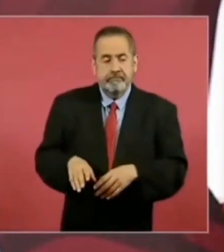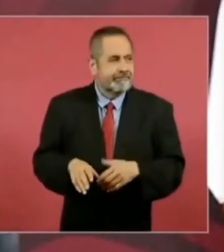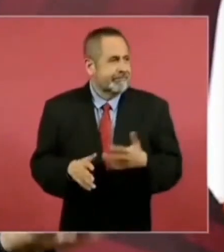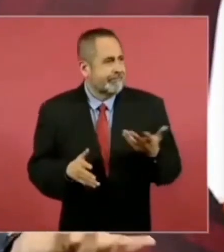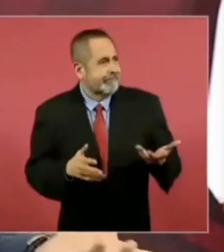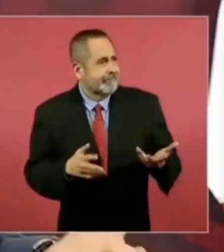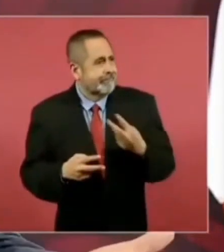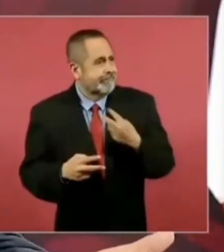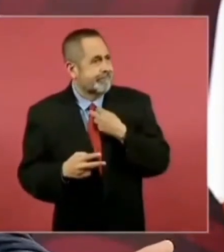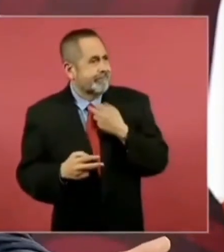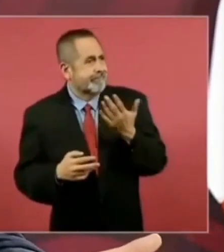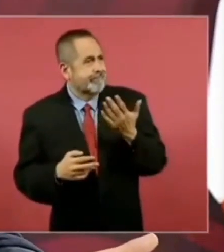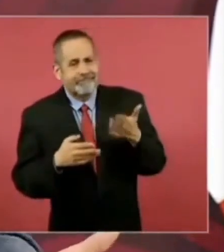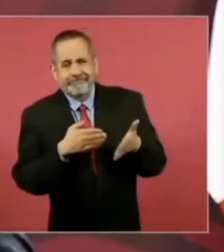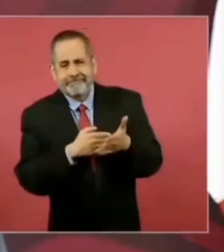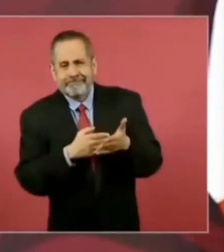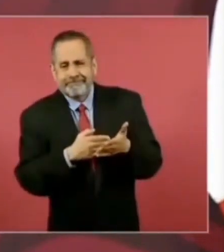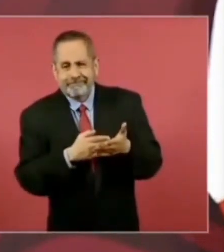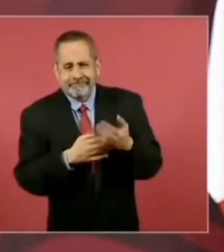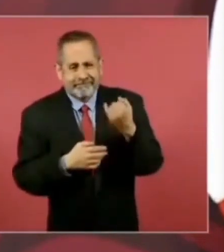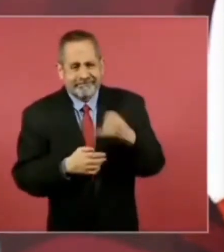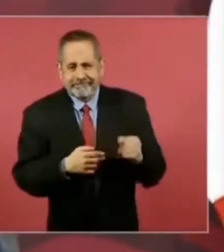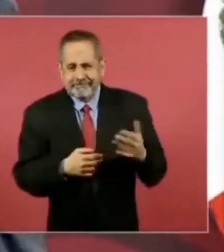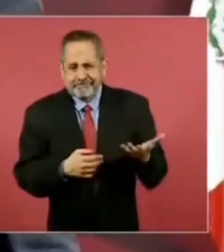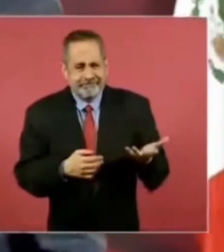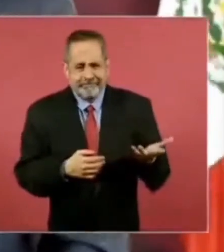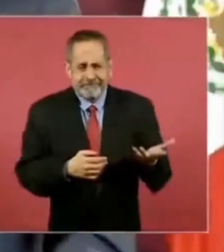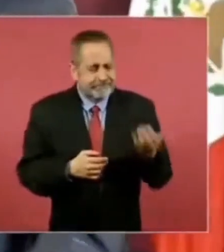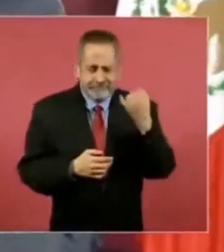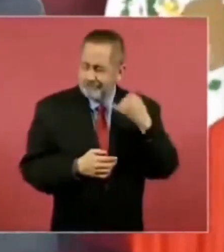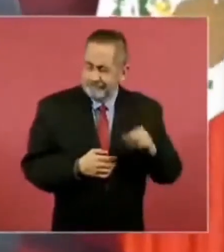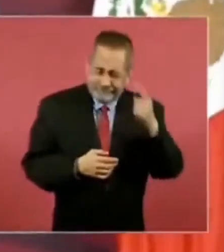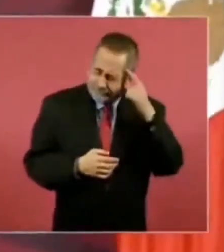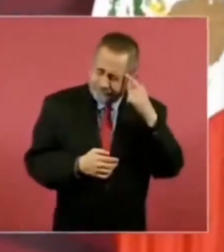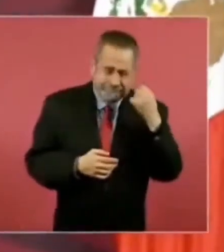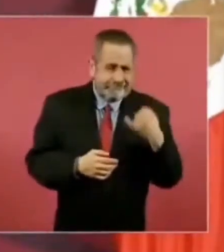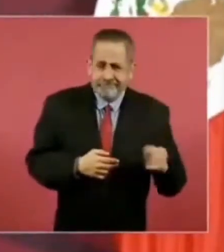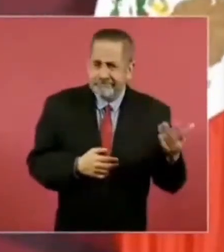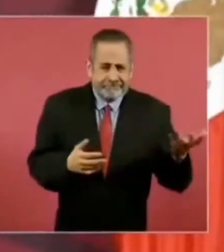¿Por qué? Es un absurdo,